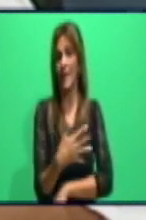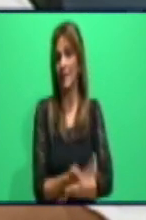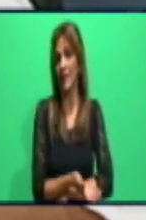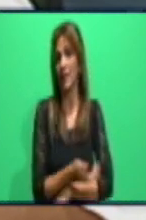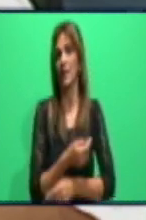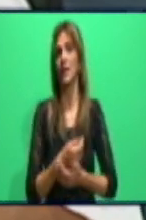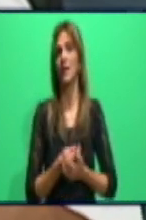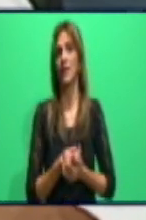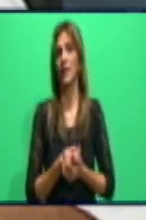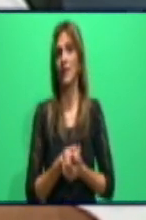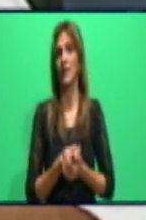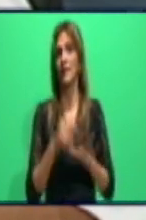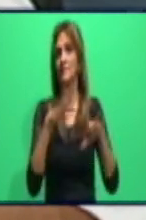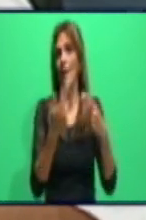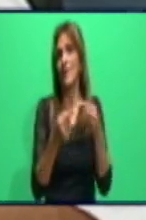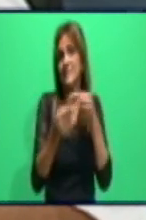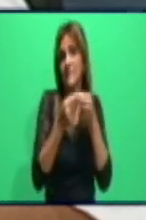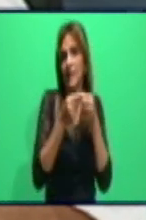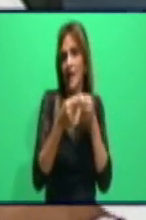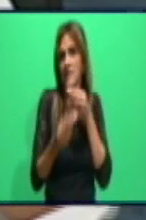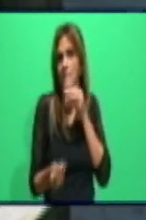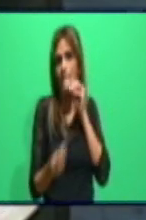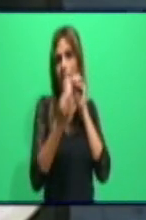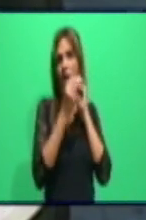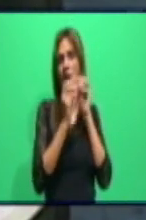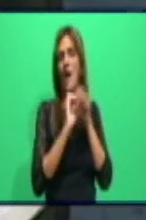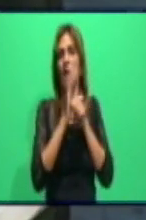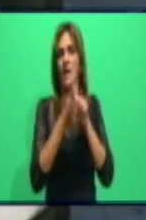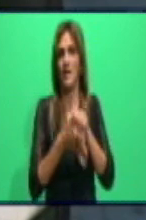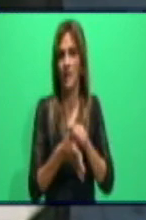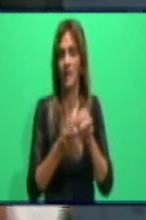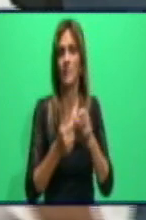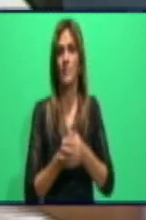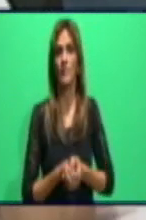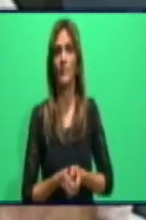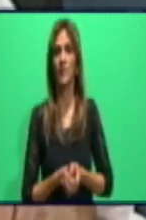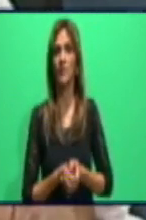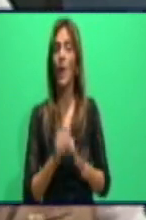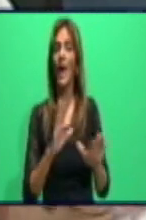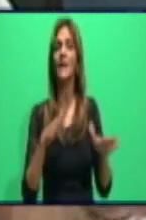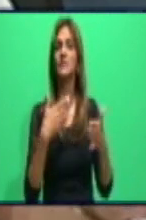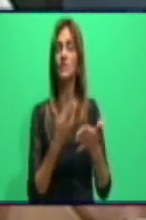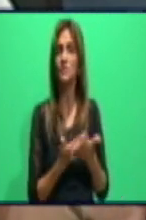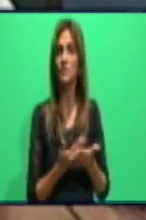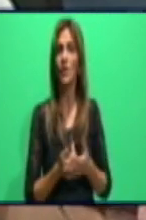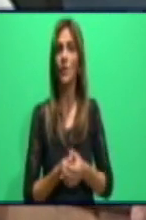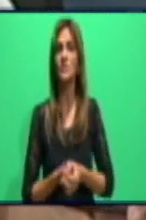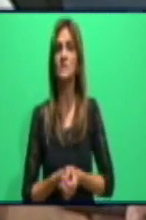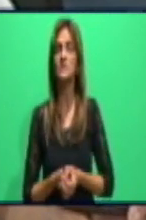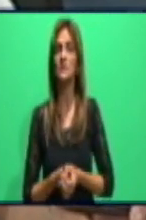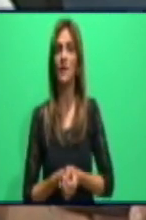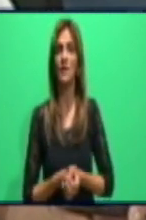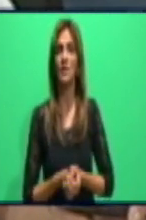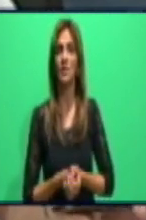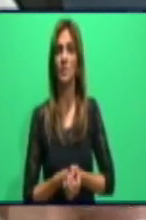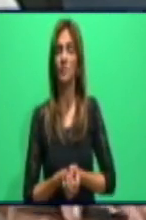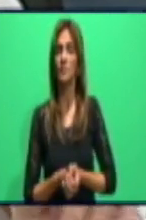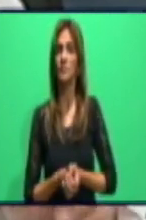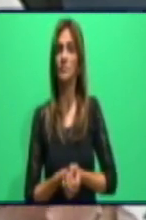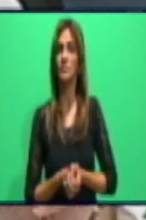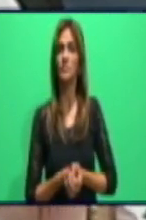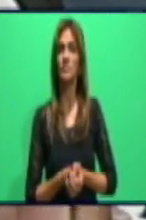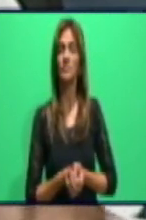últimos tres meses entonces bueno decirles que hoy se ha